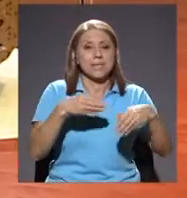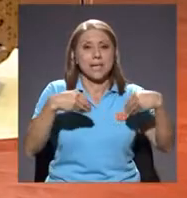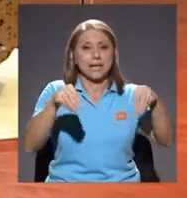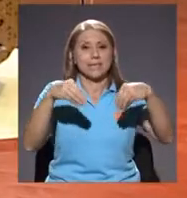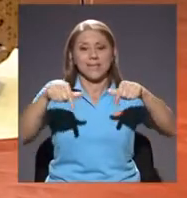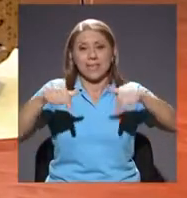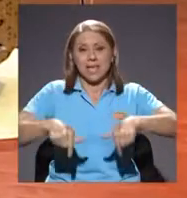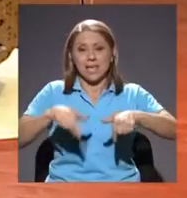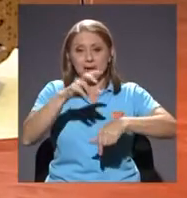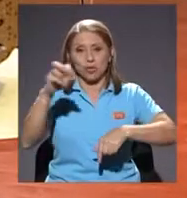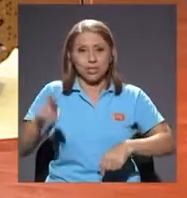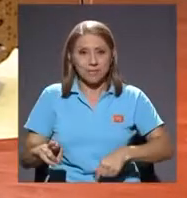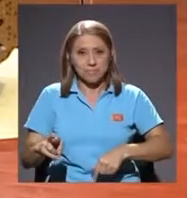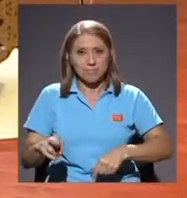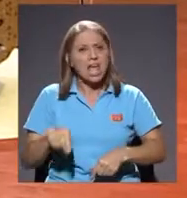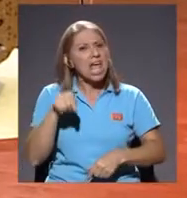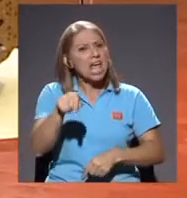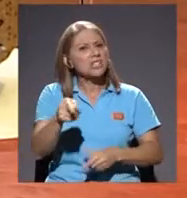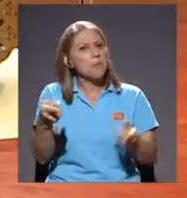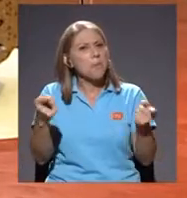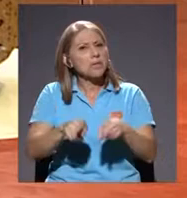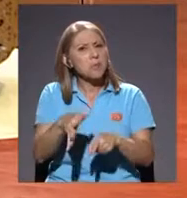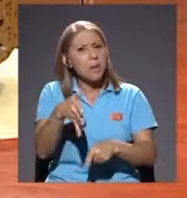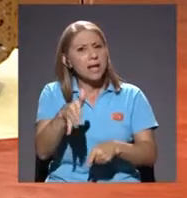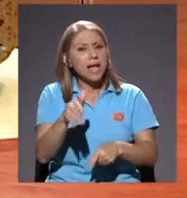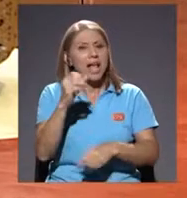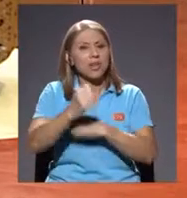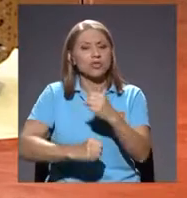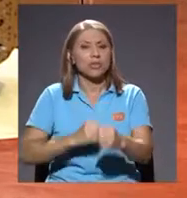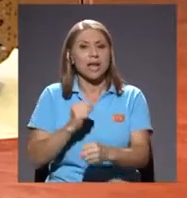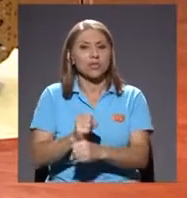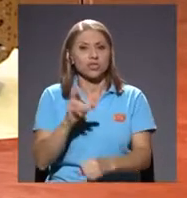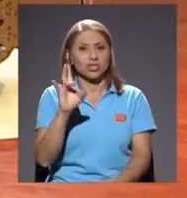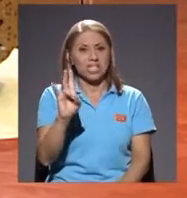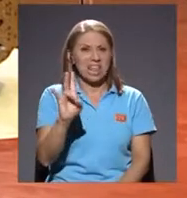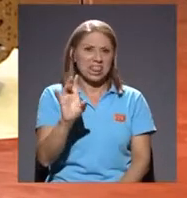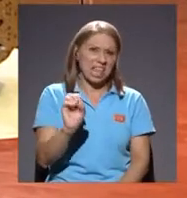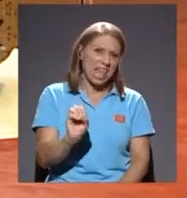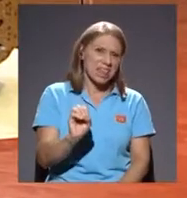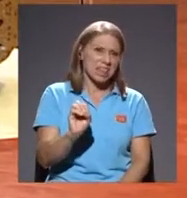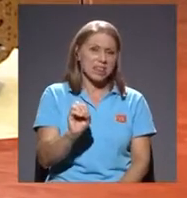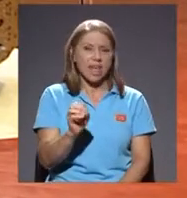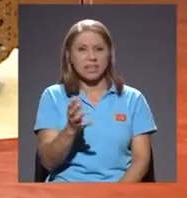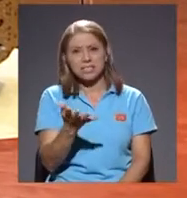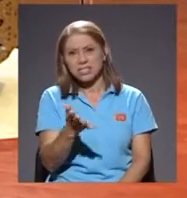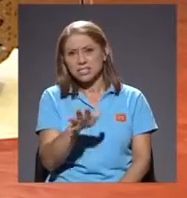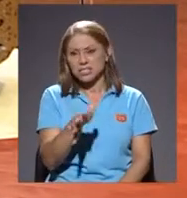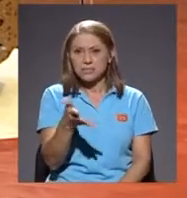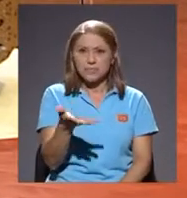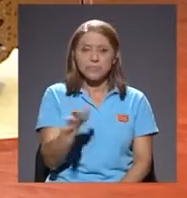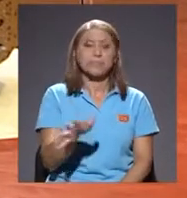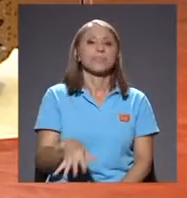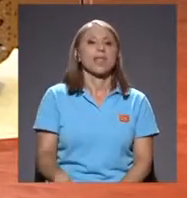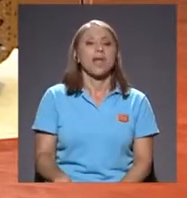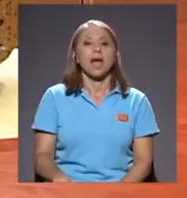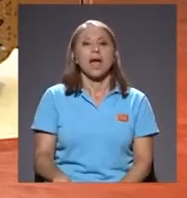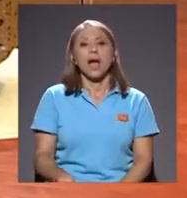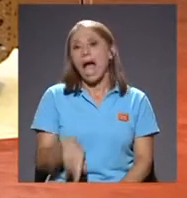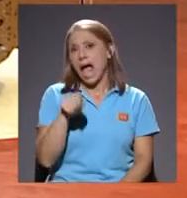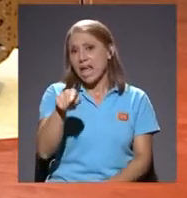eso fue como en los años setentas y 70 ayer